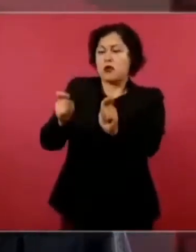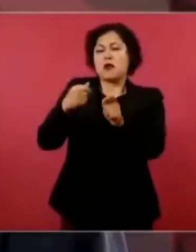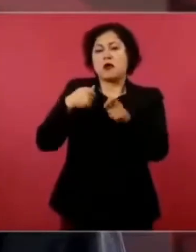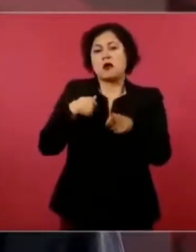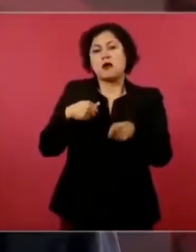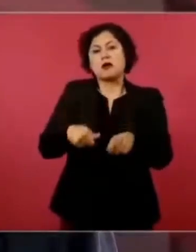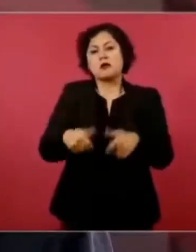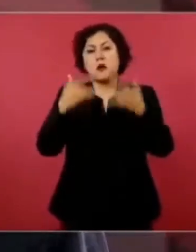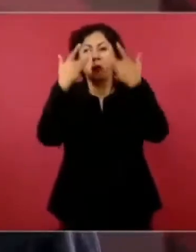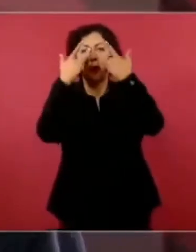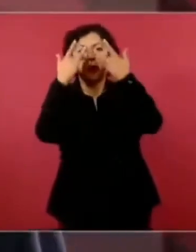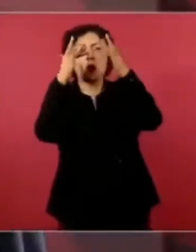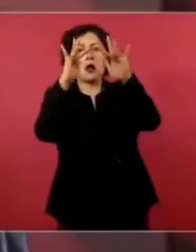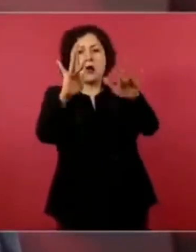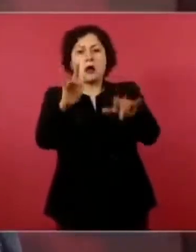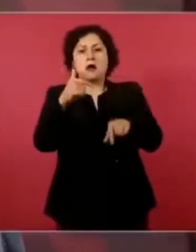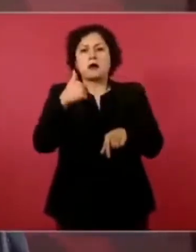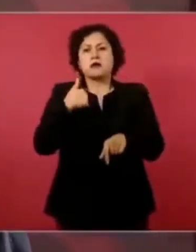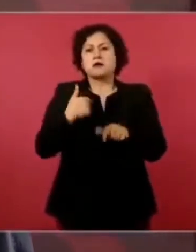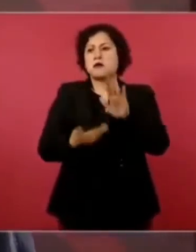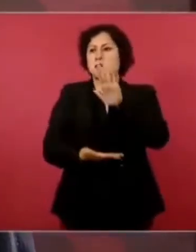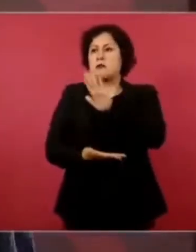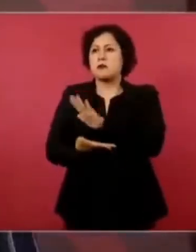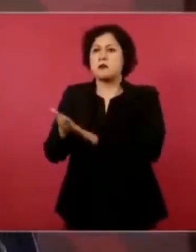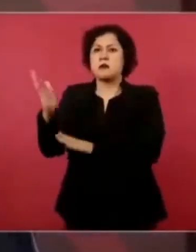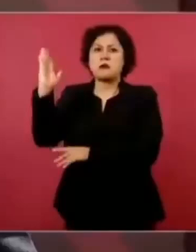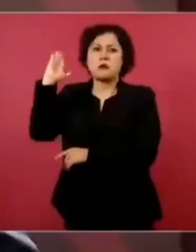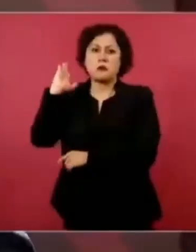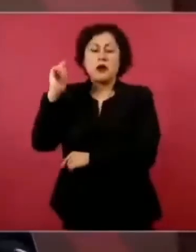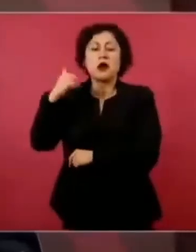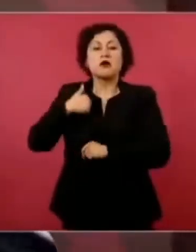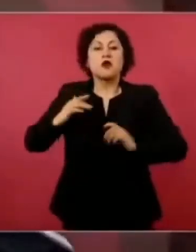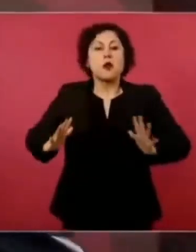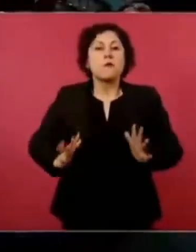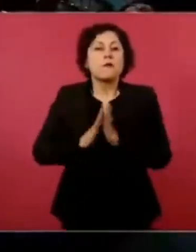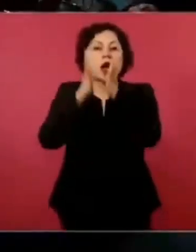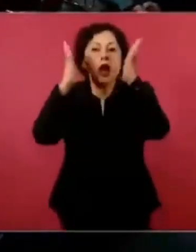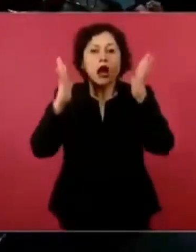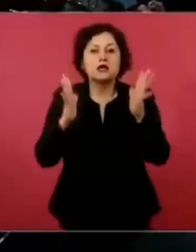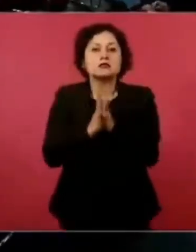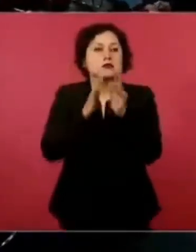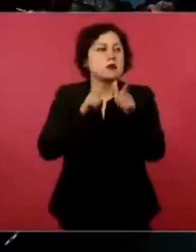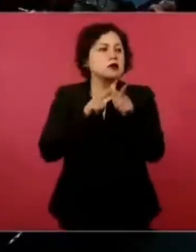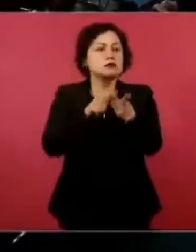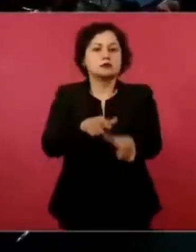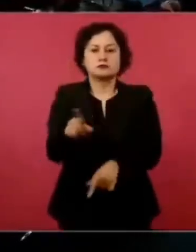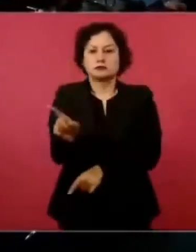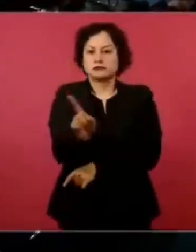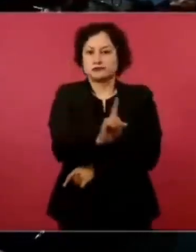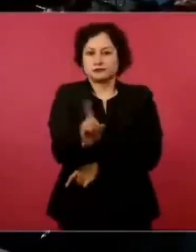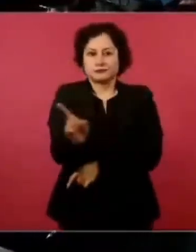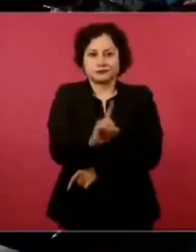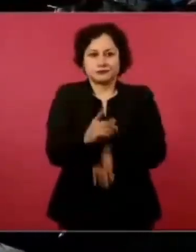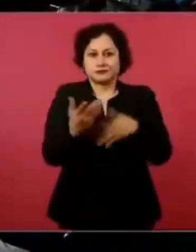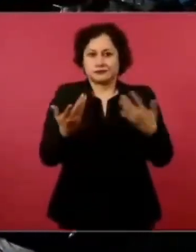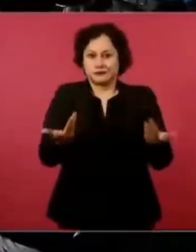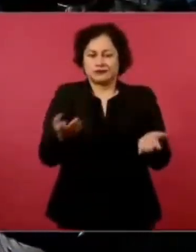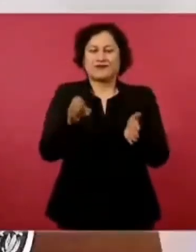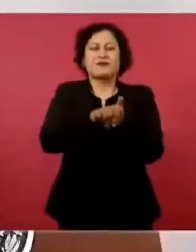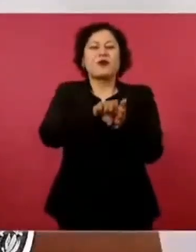Ya no voy a participar en la vida pública, como ayer lo celebró